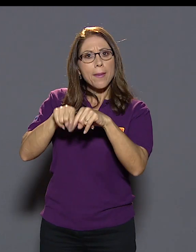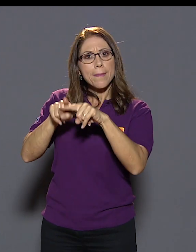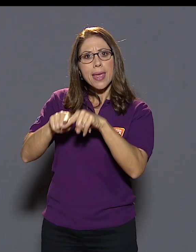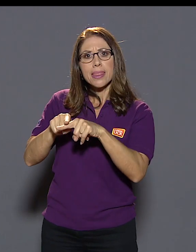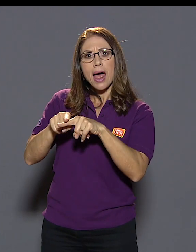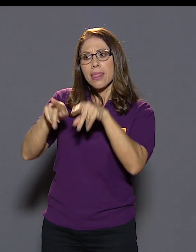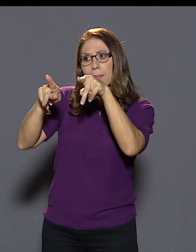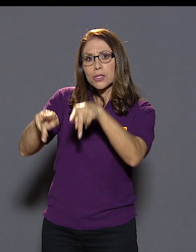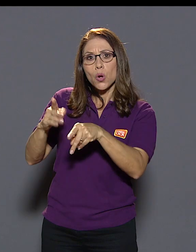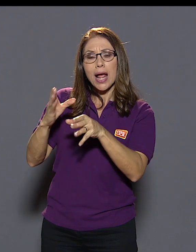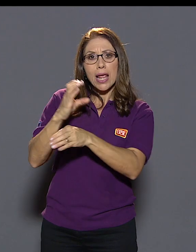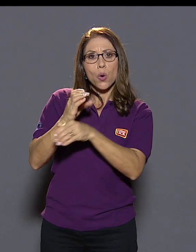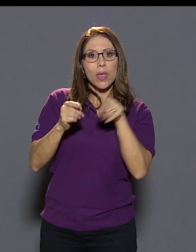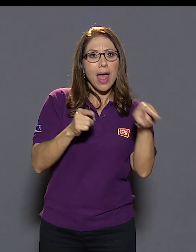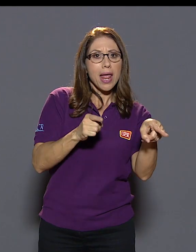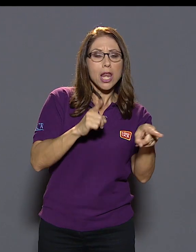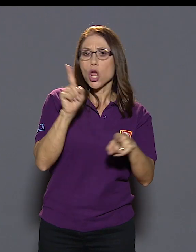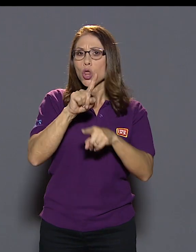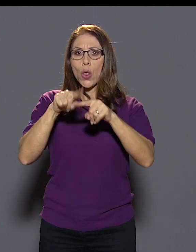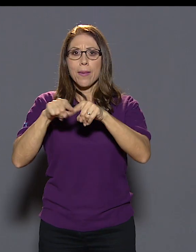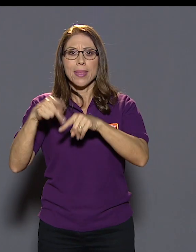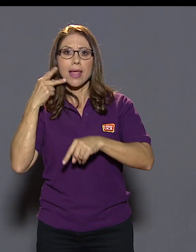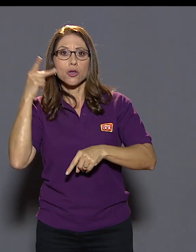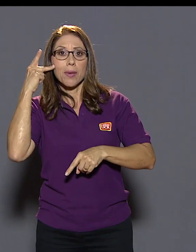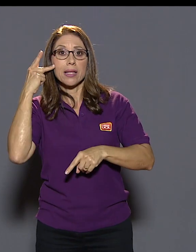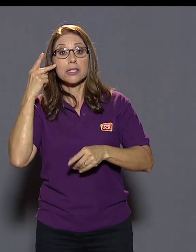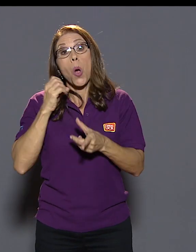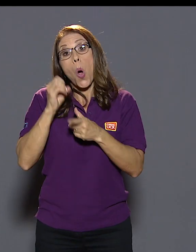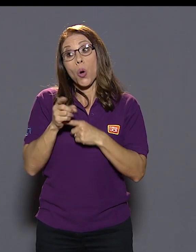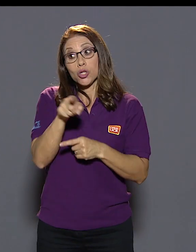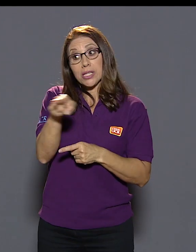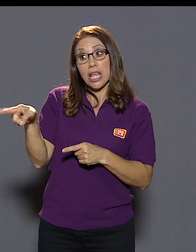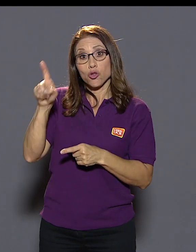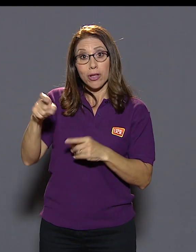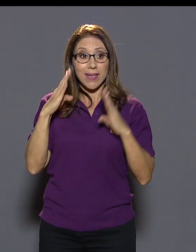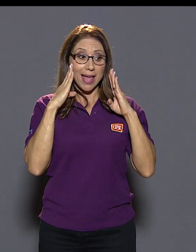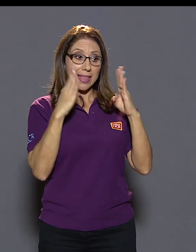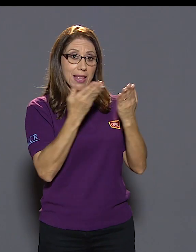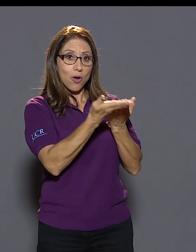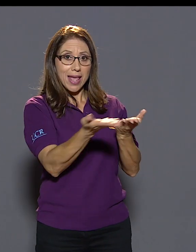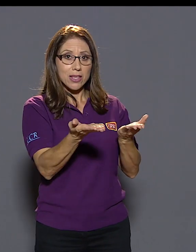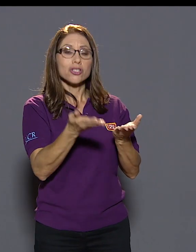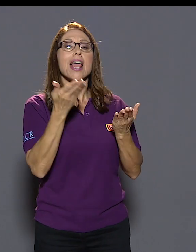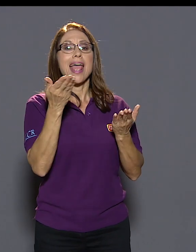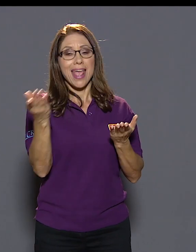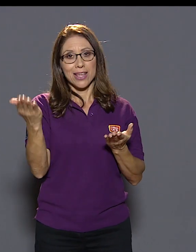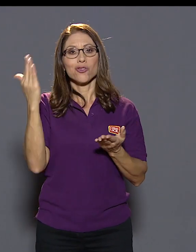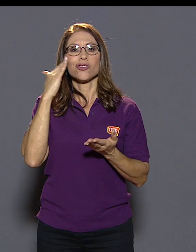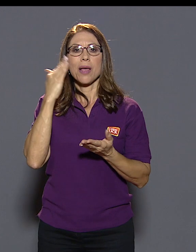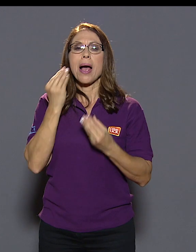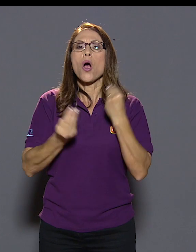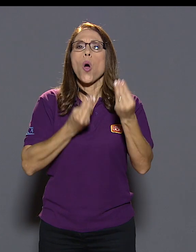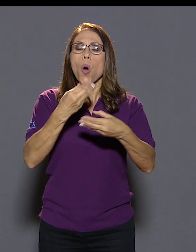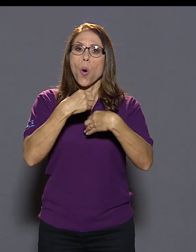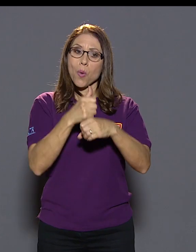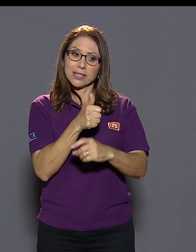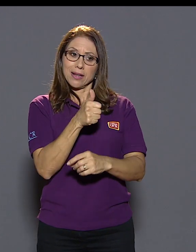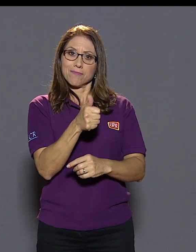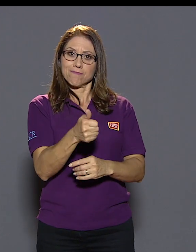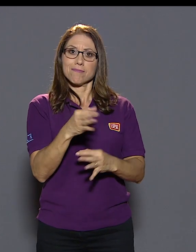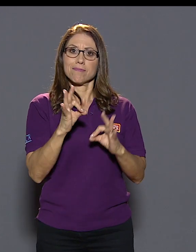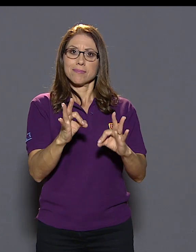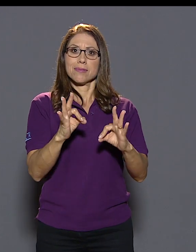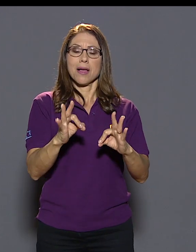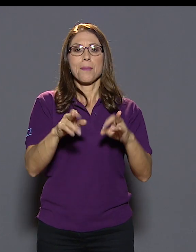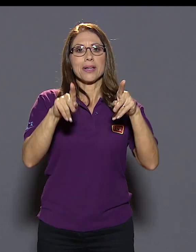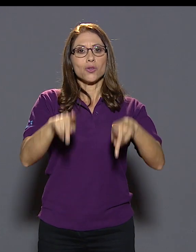si no, que los padres o cuidadores, por la discapacidad del paciente que ocupan darle mayor atención, que pues ellos sepan cómo realizar la labor lo mejor posible para que